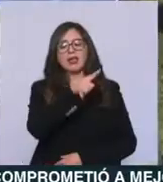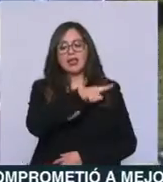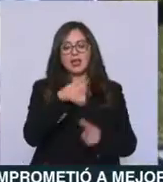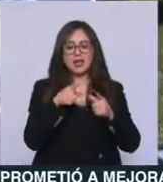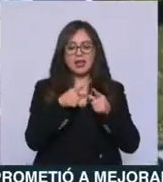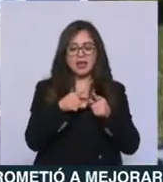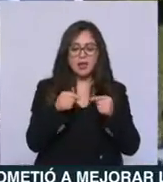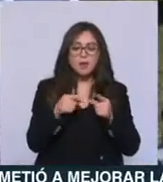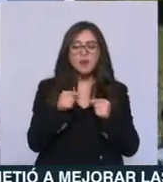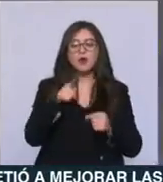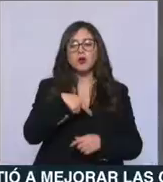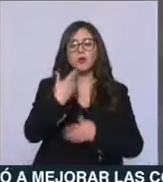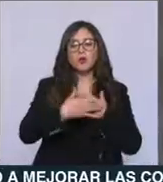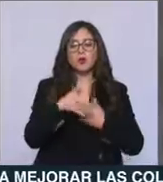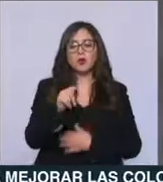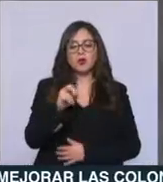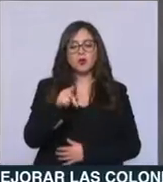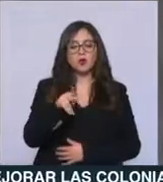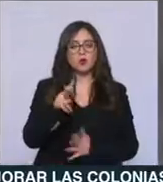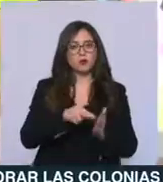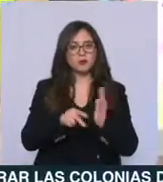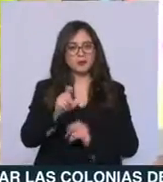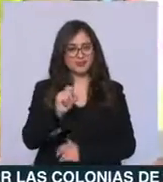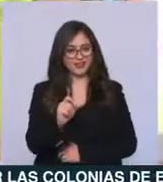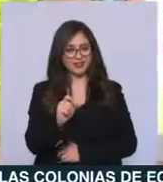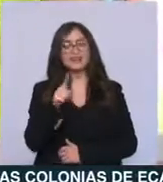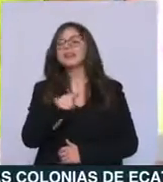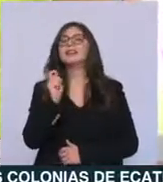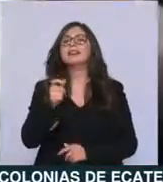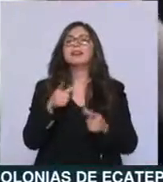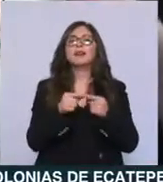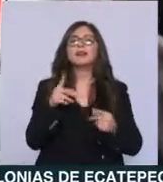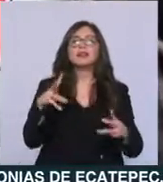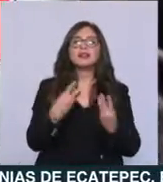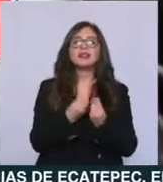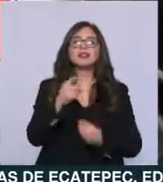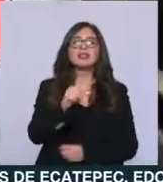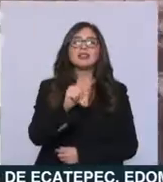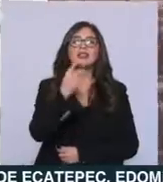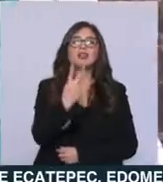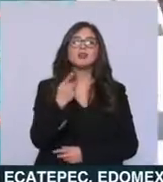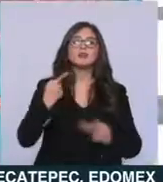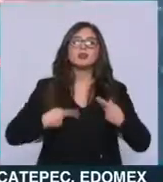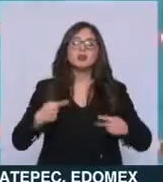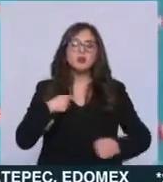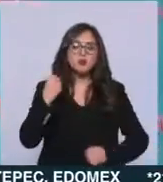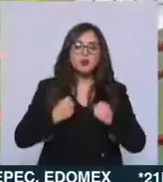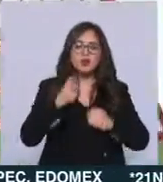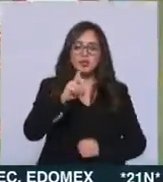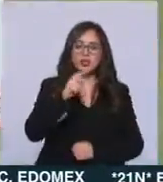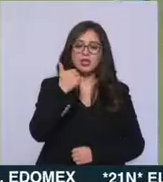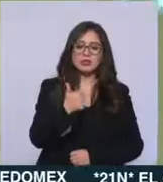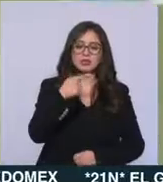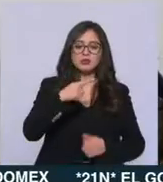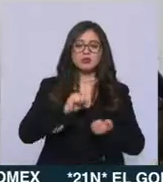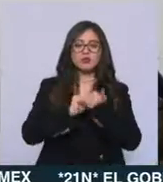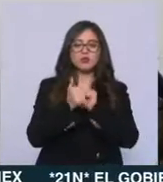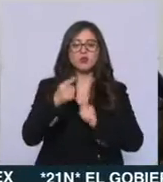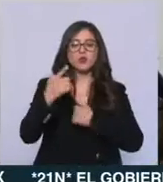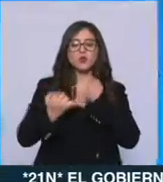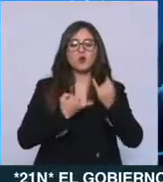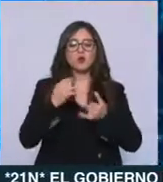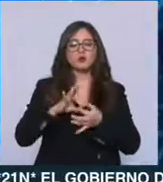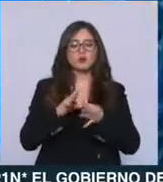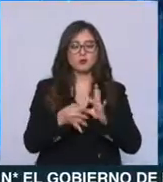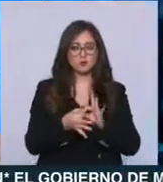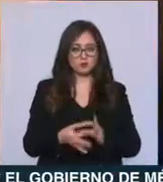los Juegos Olímpicos de Tokio 2020. El evento japonés reunirá a 72 pentatletas, 36 en cada rama en la sede de los Juegos